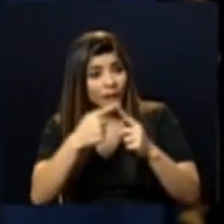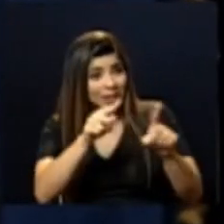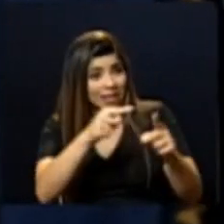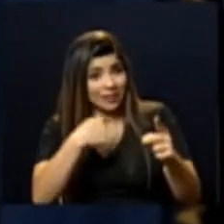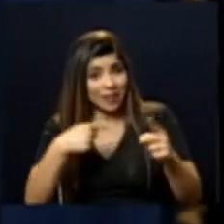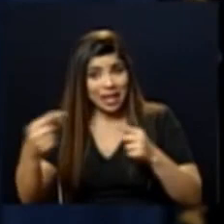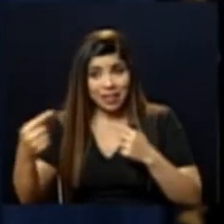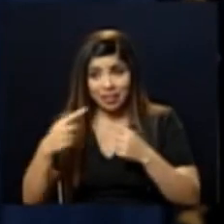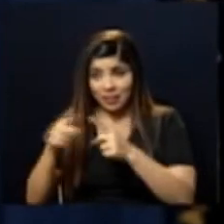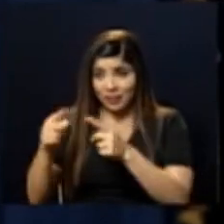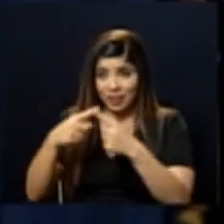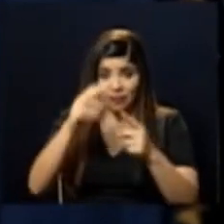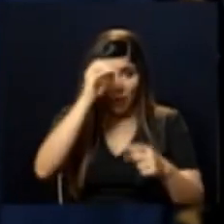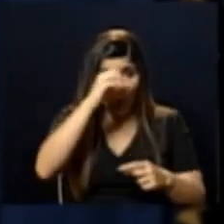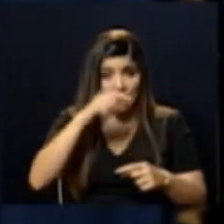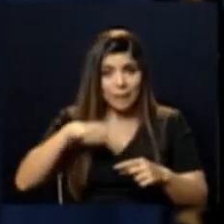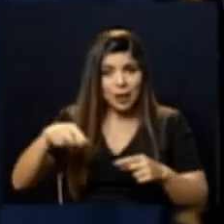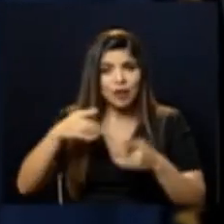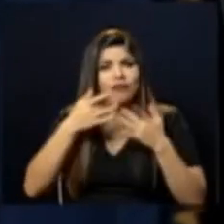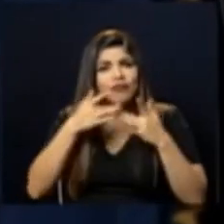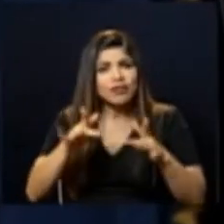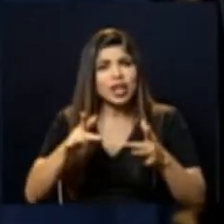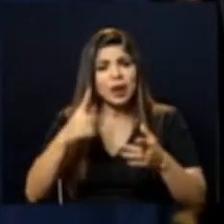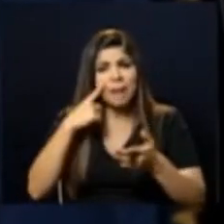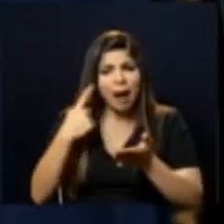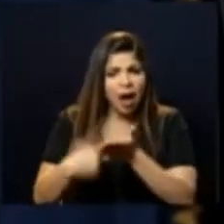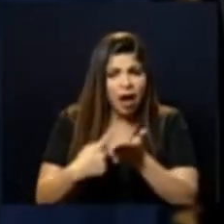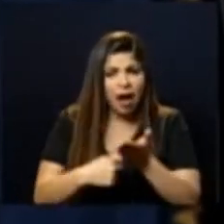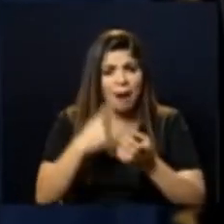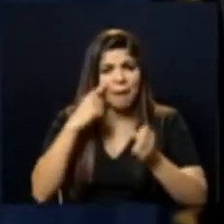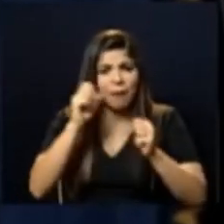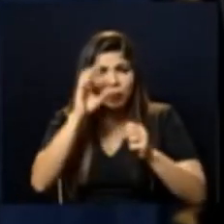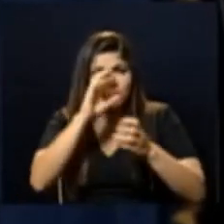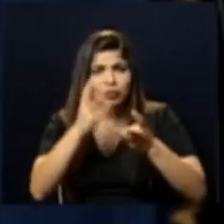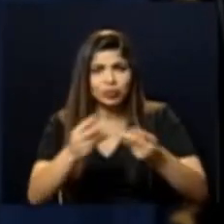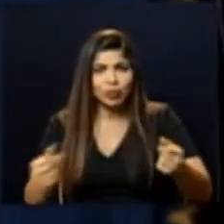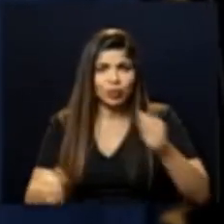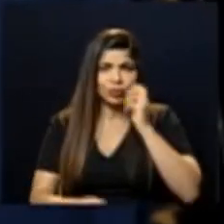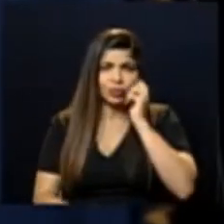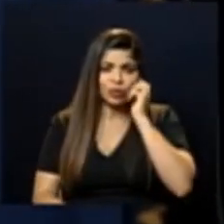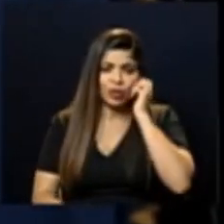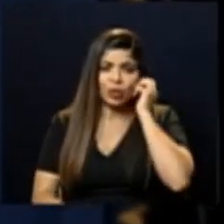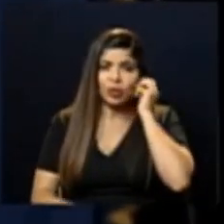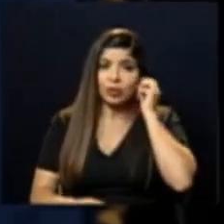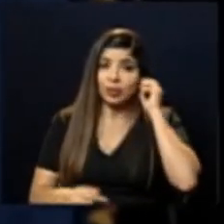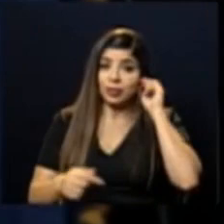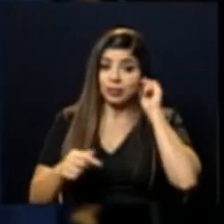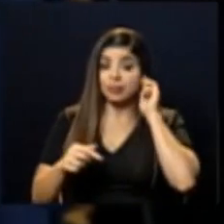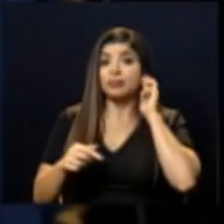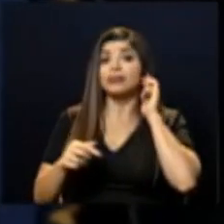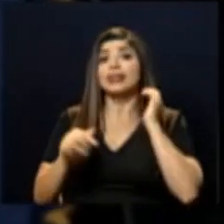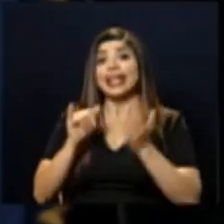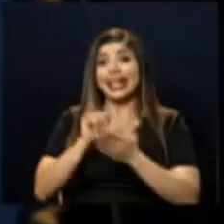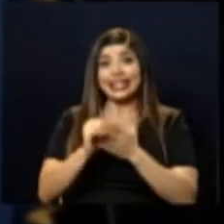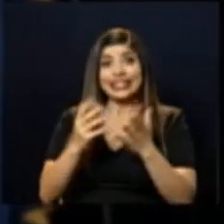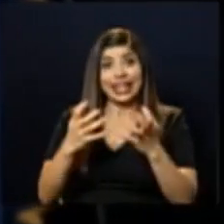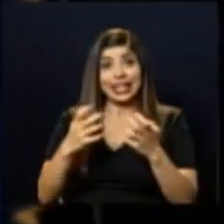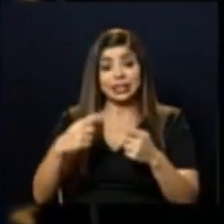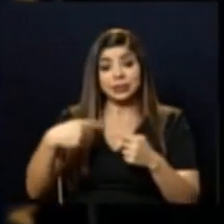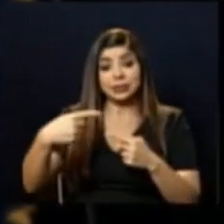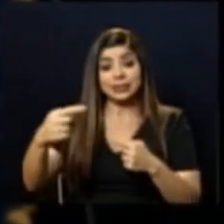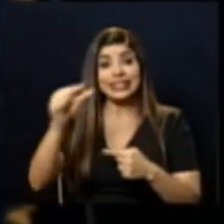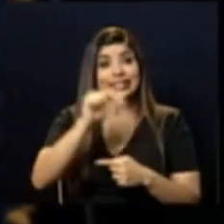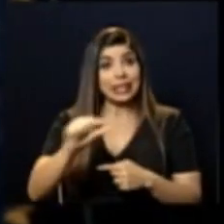diferentes enriquecen el análisis y las soluciones. En este ánimo, en las próximas